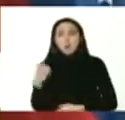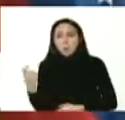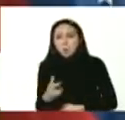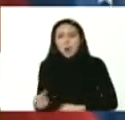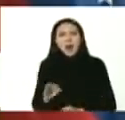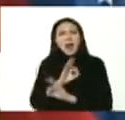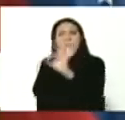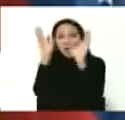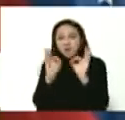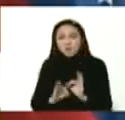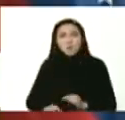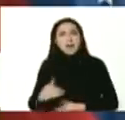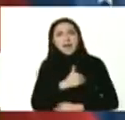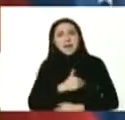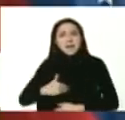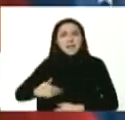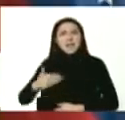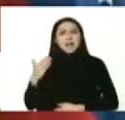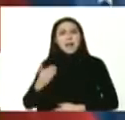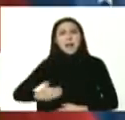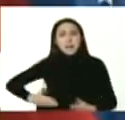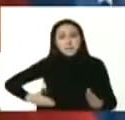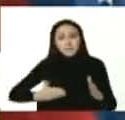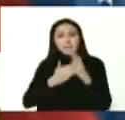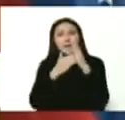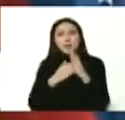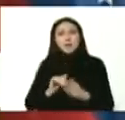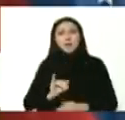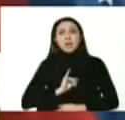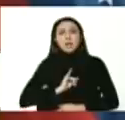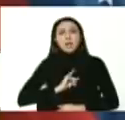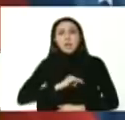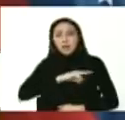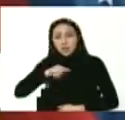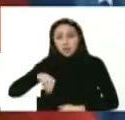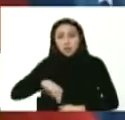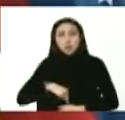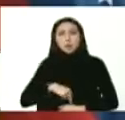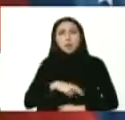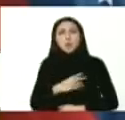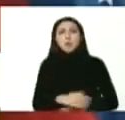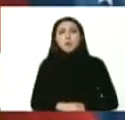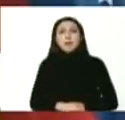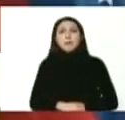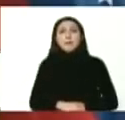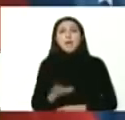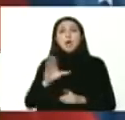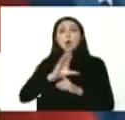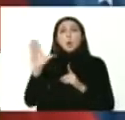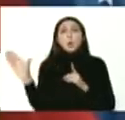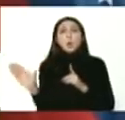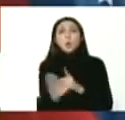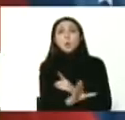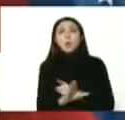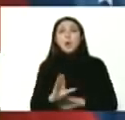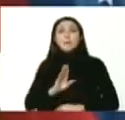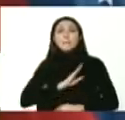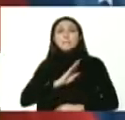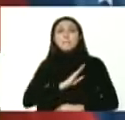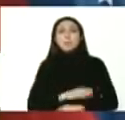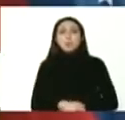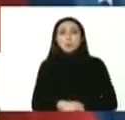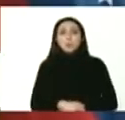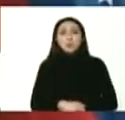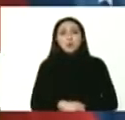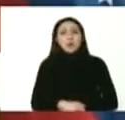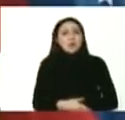de interferir en nuestra identidad nacional, en nuestra cultura de buen